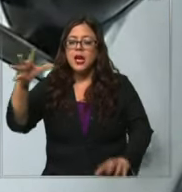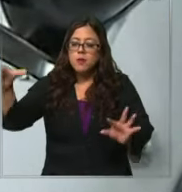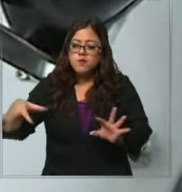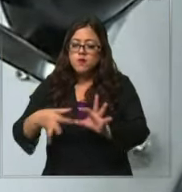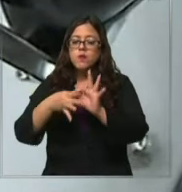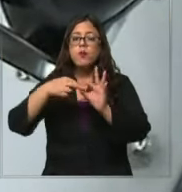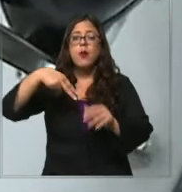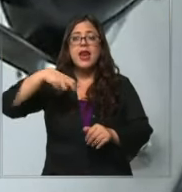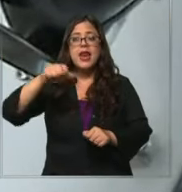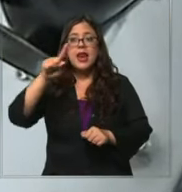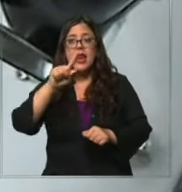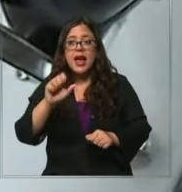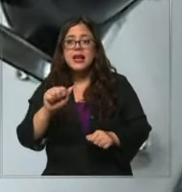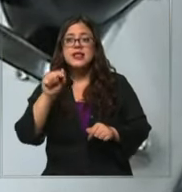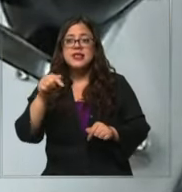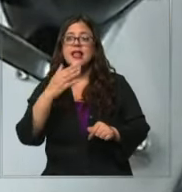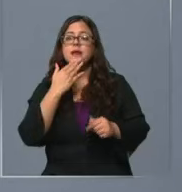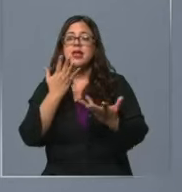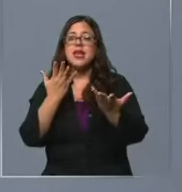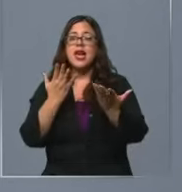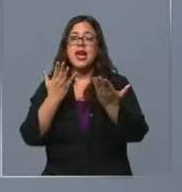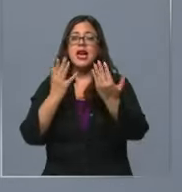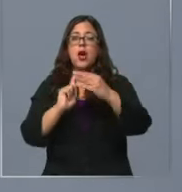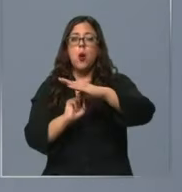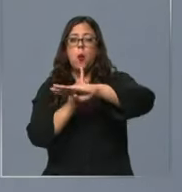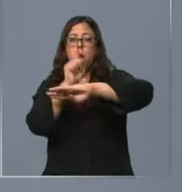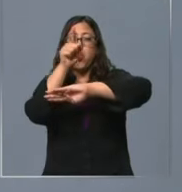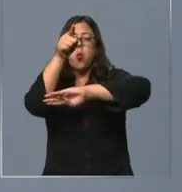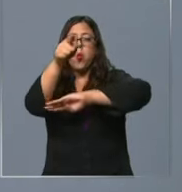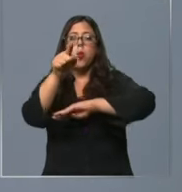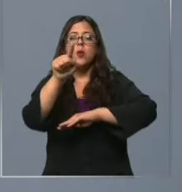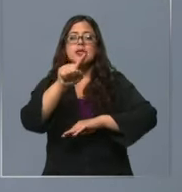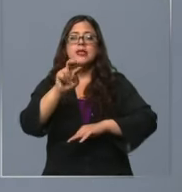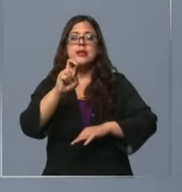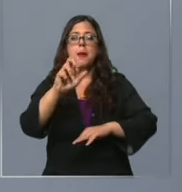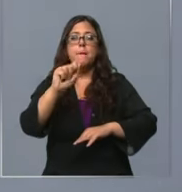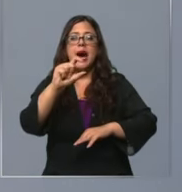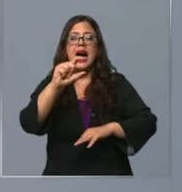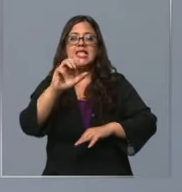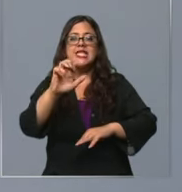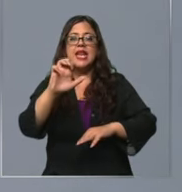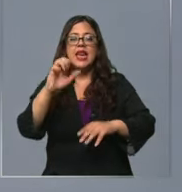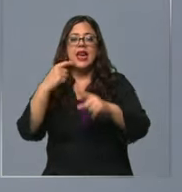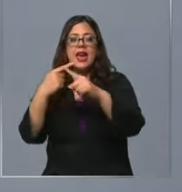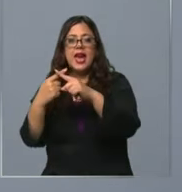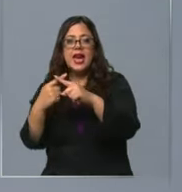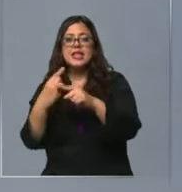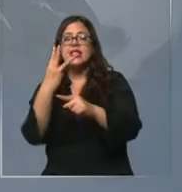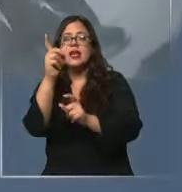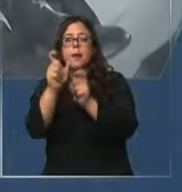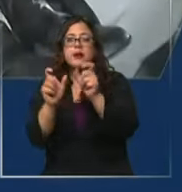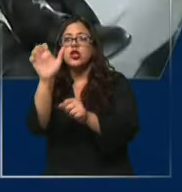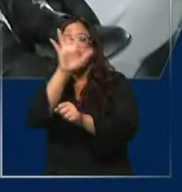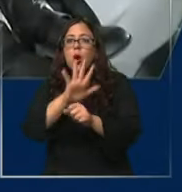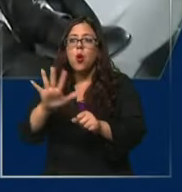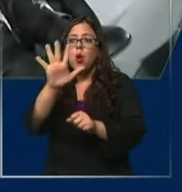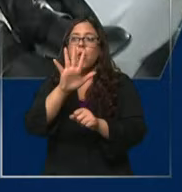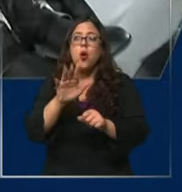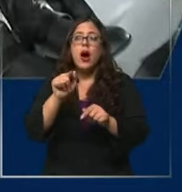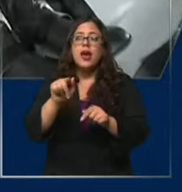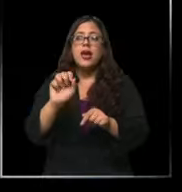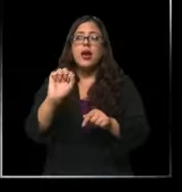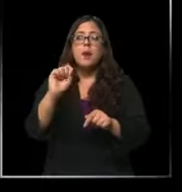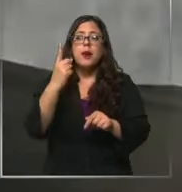y a bordo además de un cohete de SpaceX, y con 4 pasajeros europeos a bordo, entre los cuales está Pat convertí el